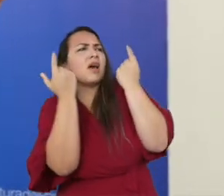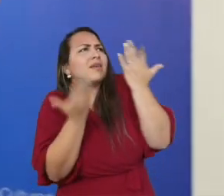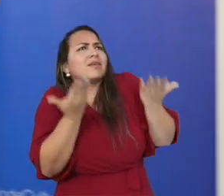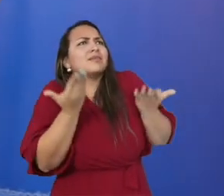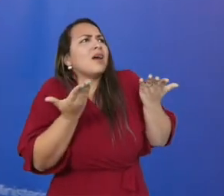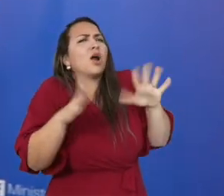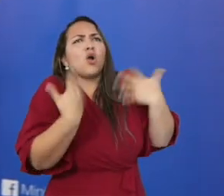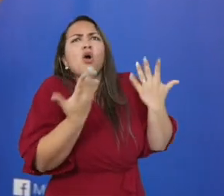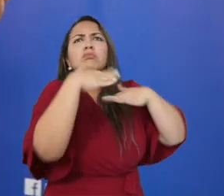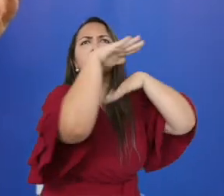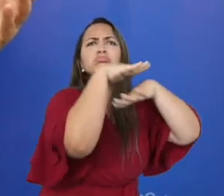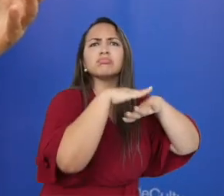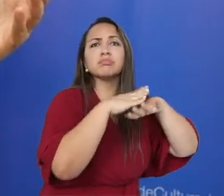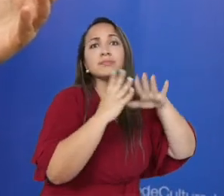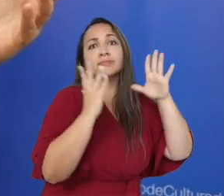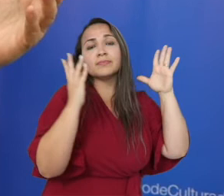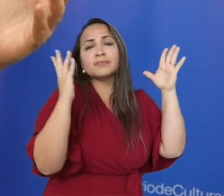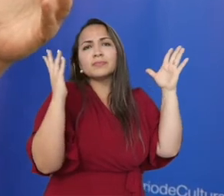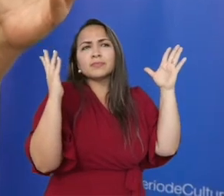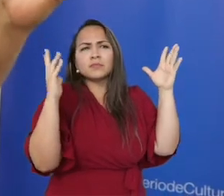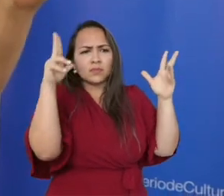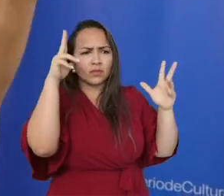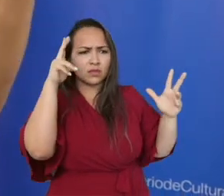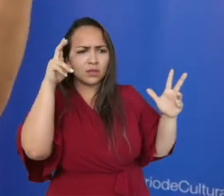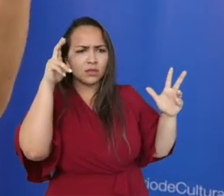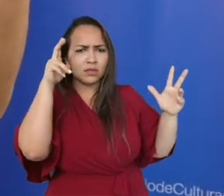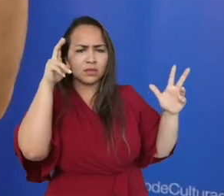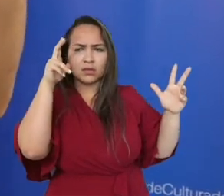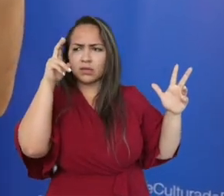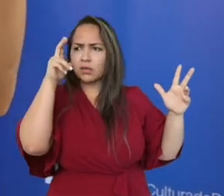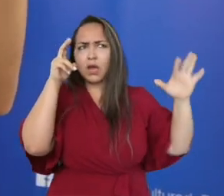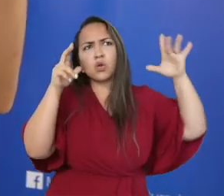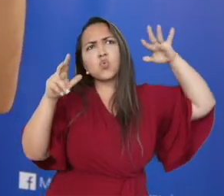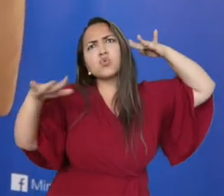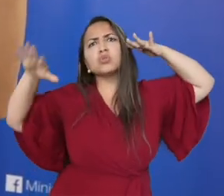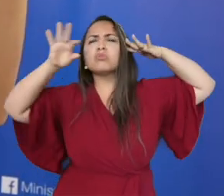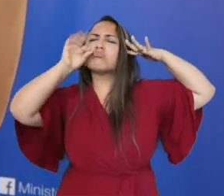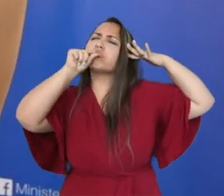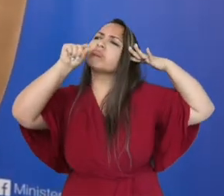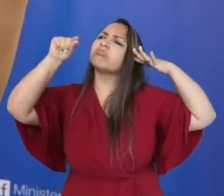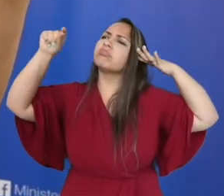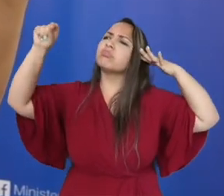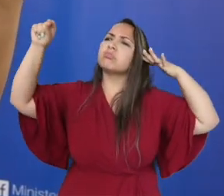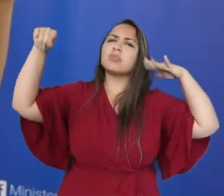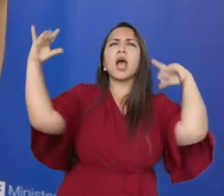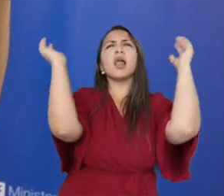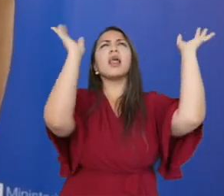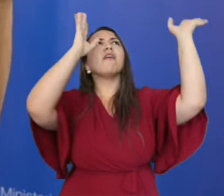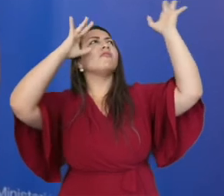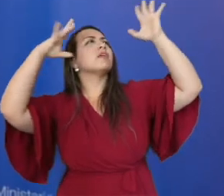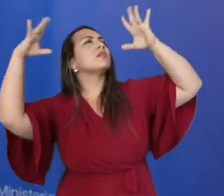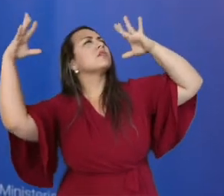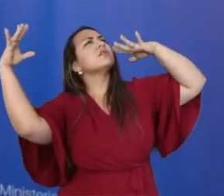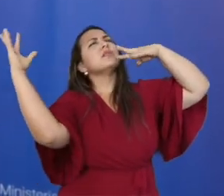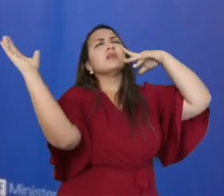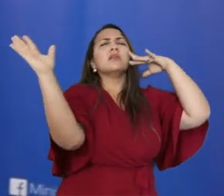tal vez en el ruido, en el trinar de las aves, la brisa